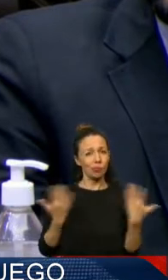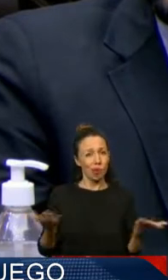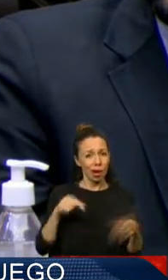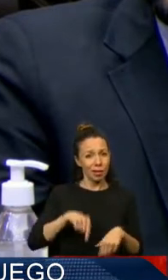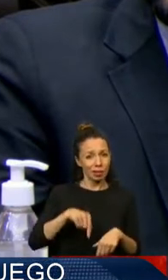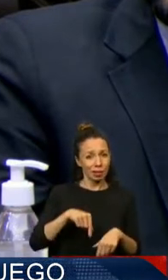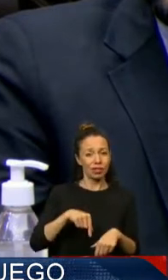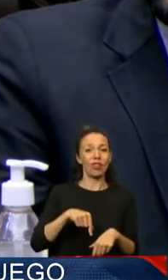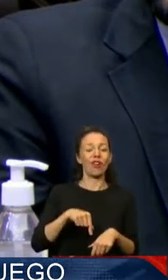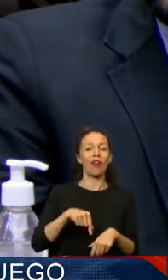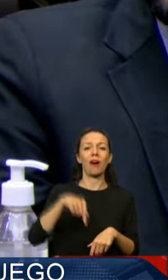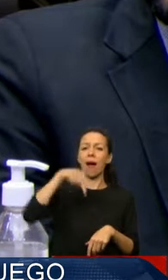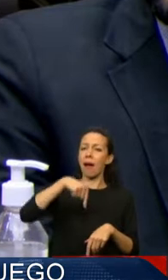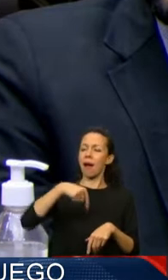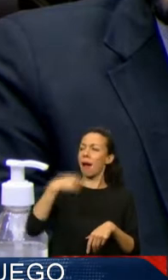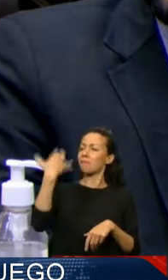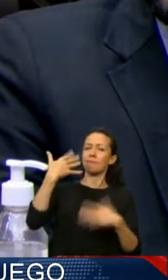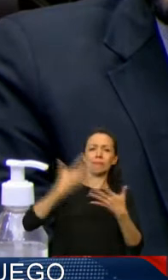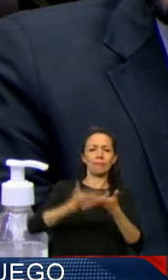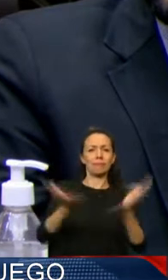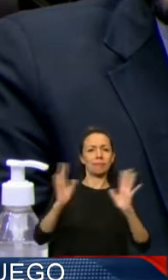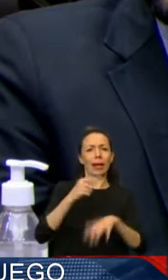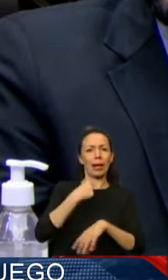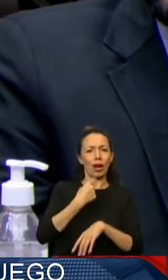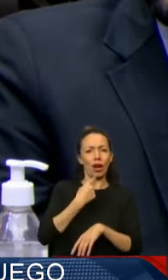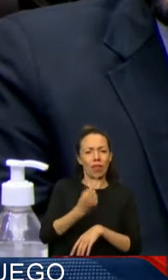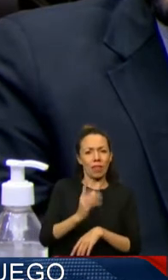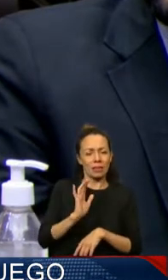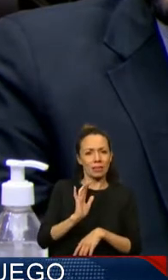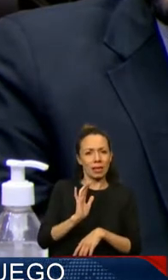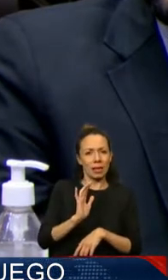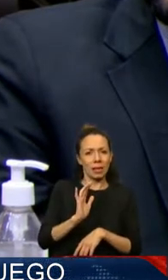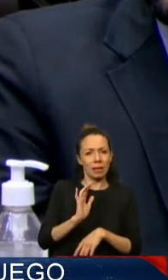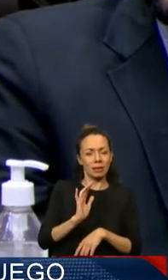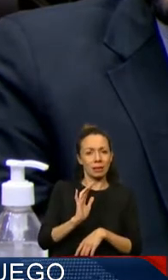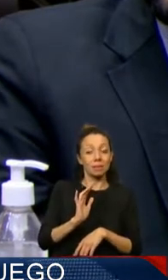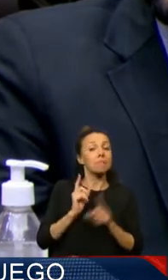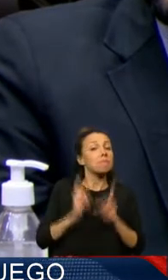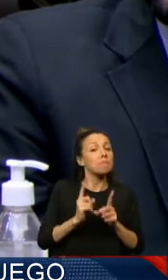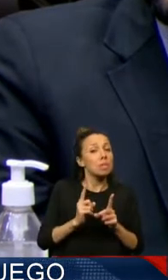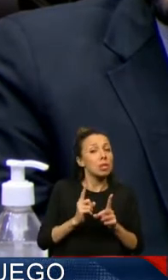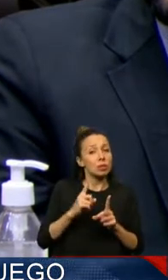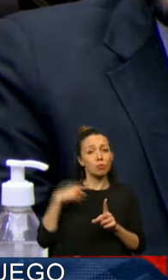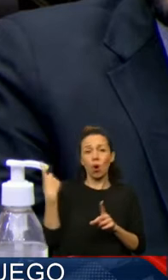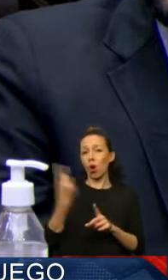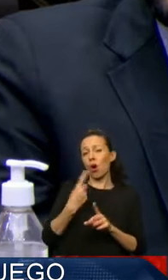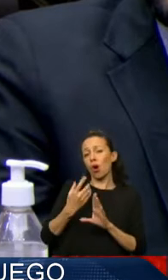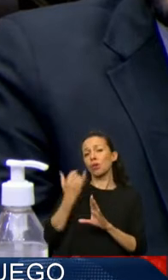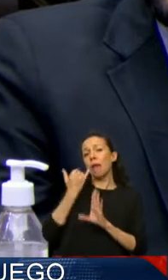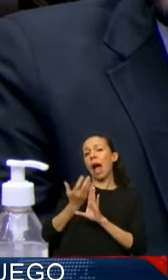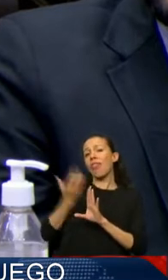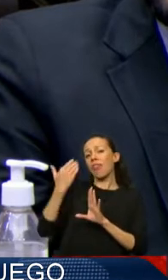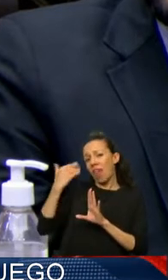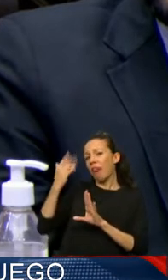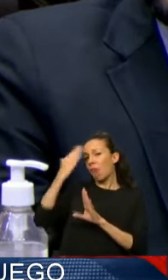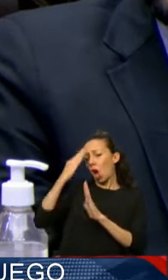este Parlamento, retomando una facultad que tanto la